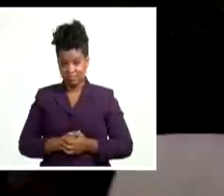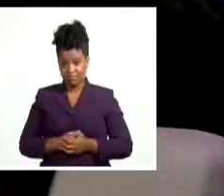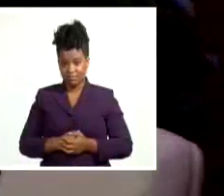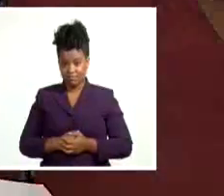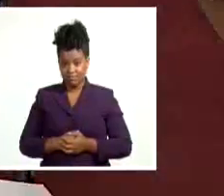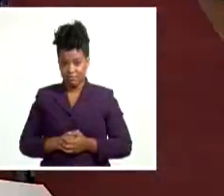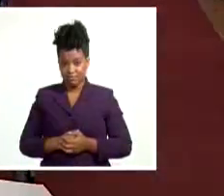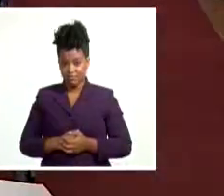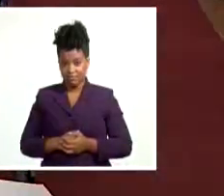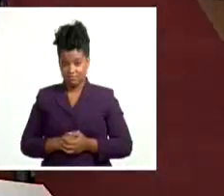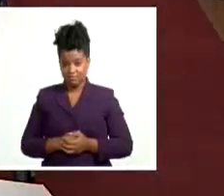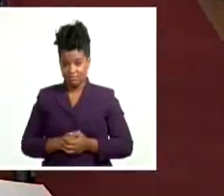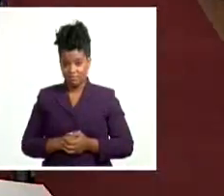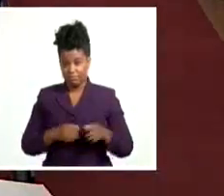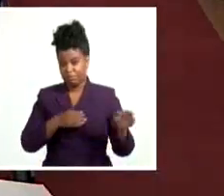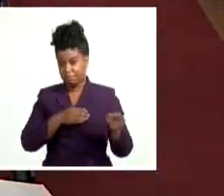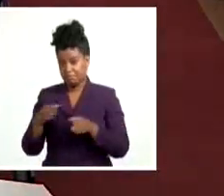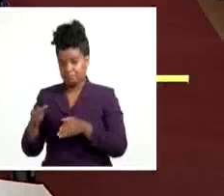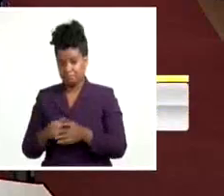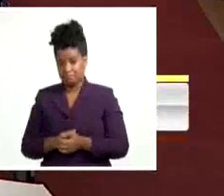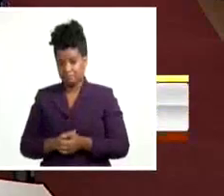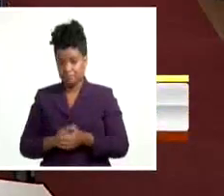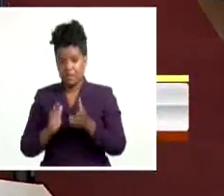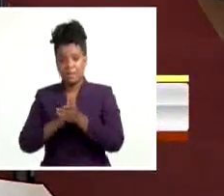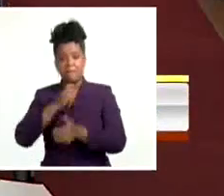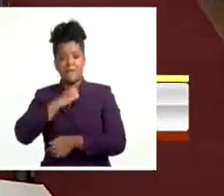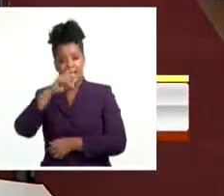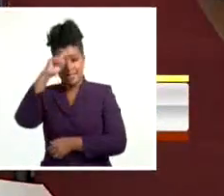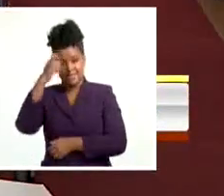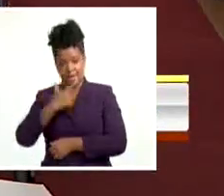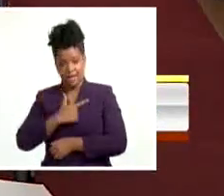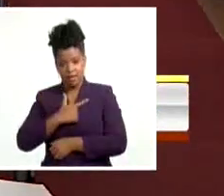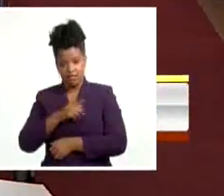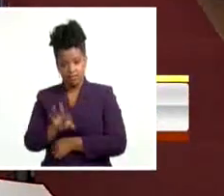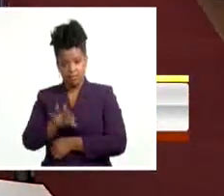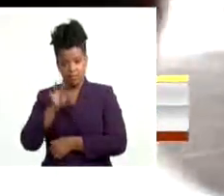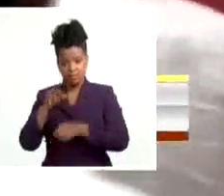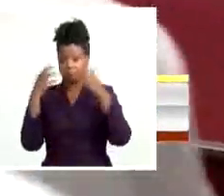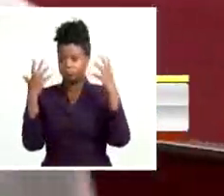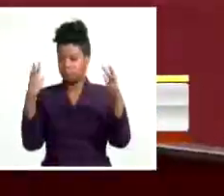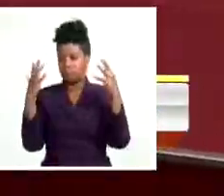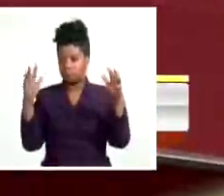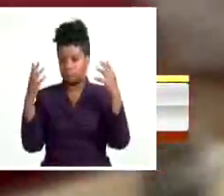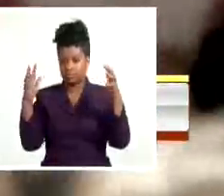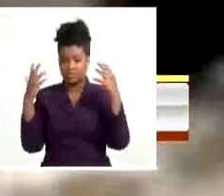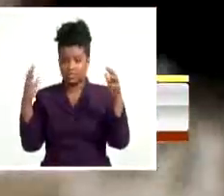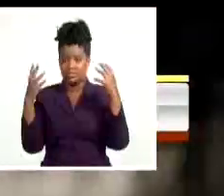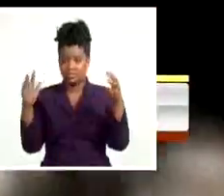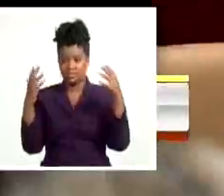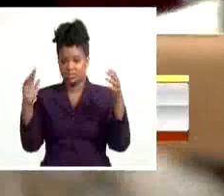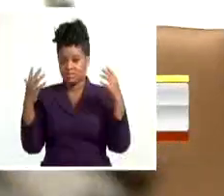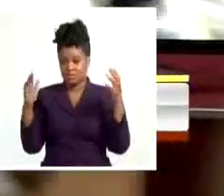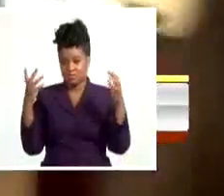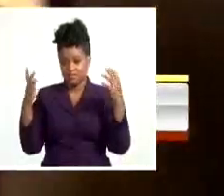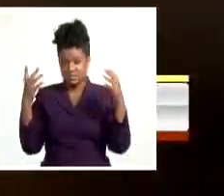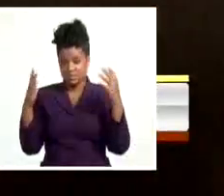reformas económicas iniciadas hace una década. Entre los nuevos integrantes del Buró Político del PCC,